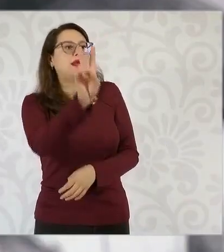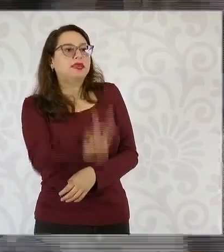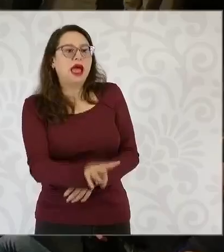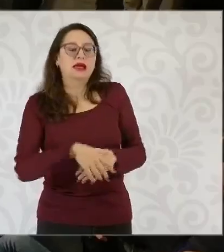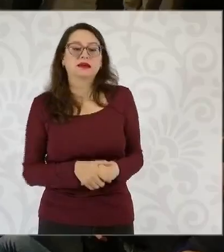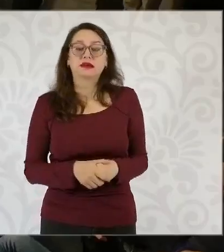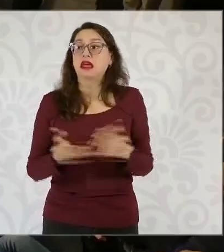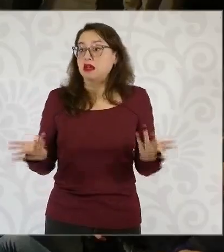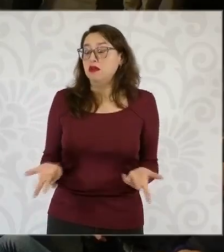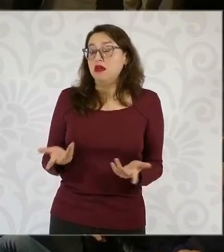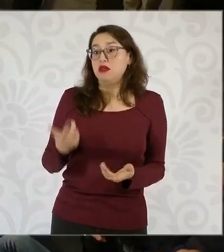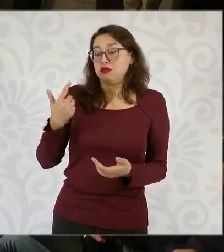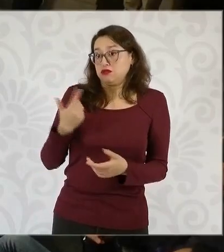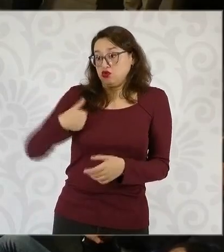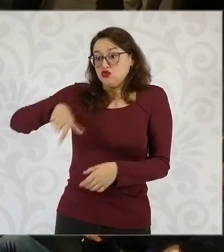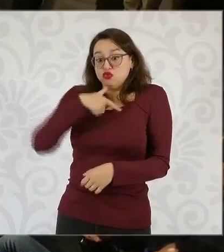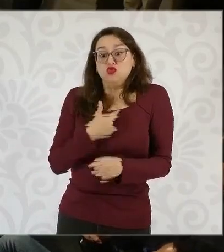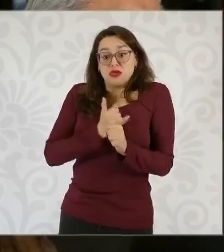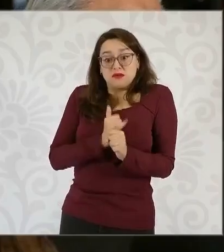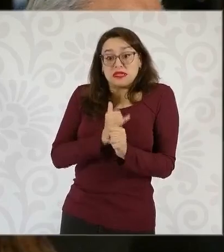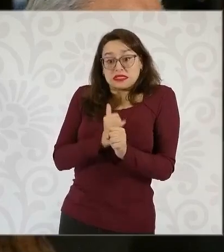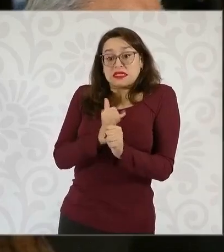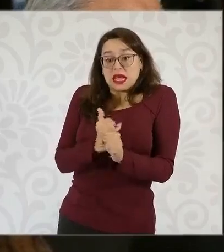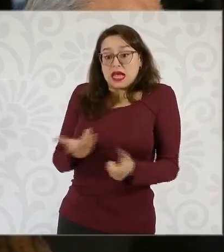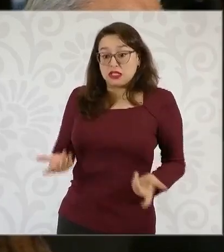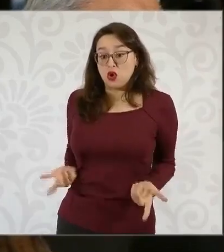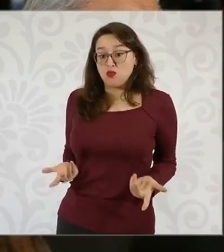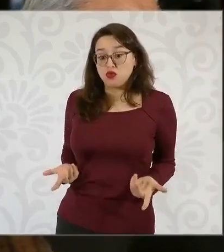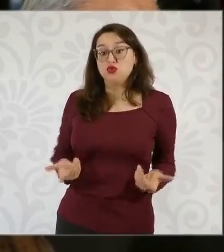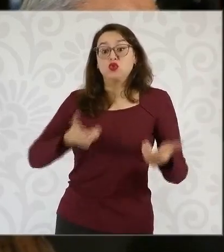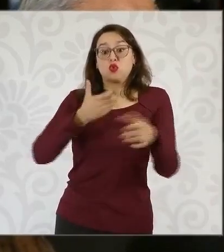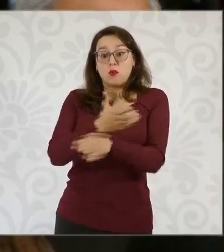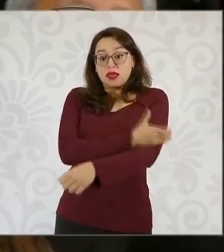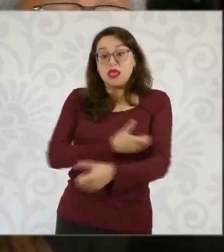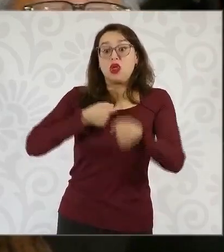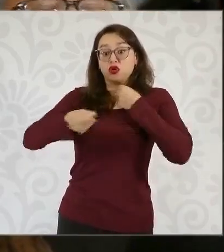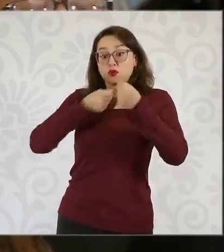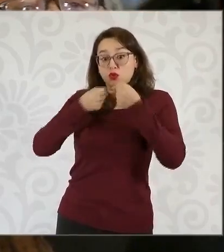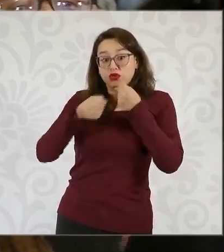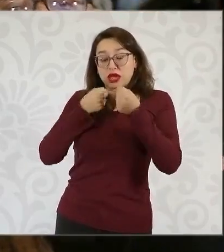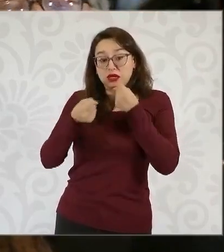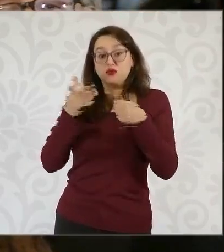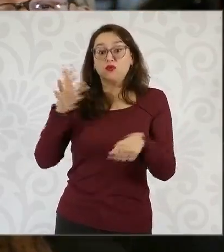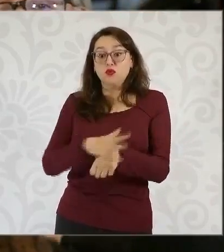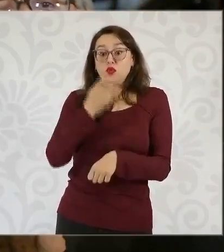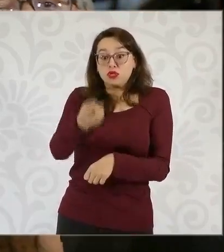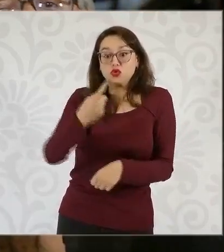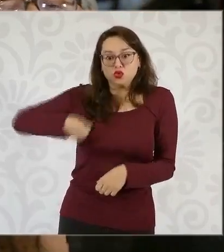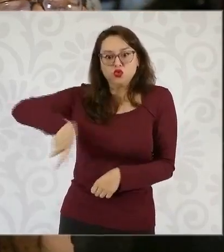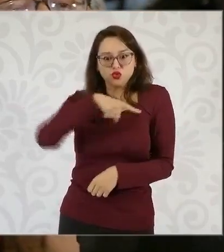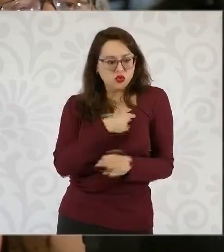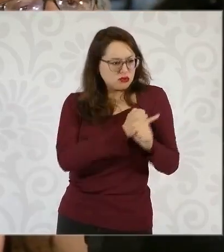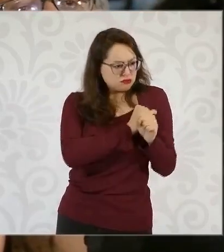combinaba el tema de una investigación. La investigación se hizo por parte de compañeros reporteros que cubren allá la fuente. Precisamente es basado sobre